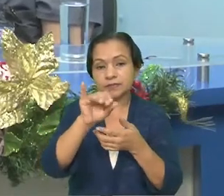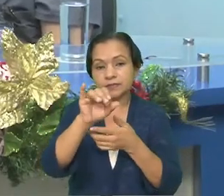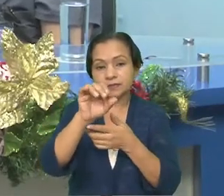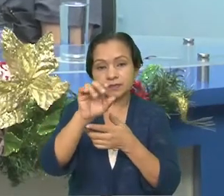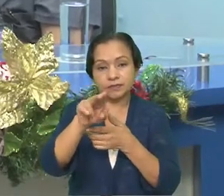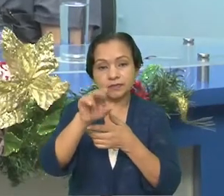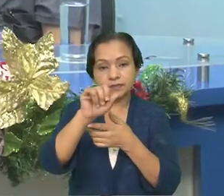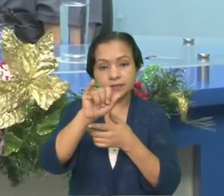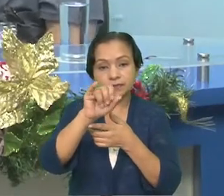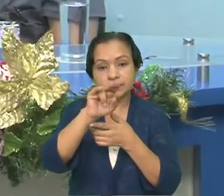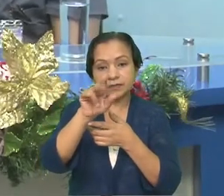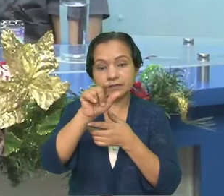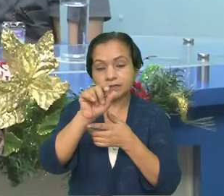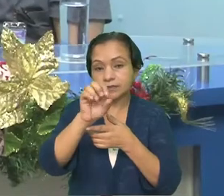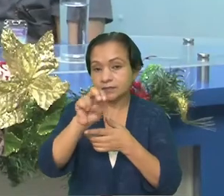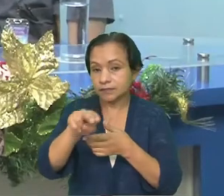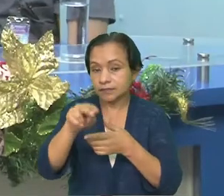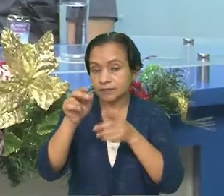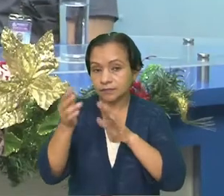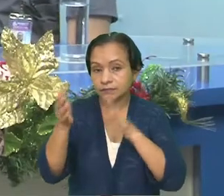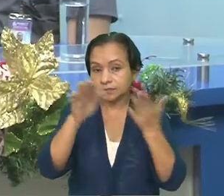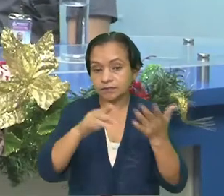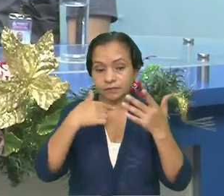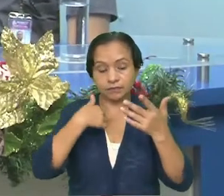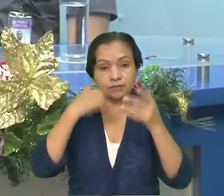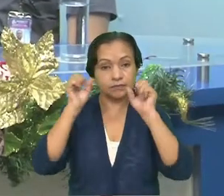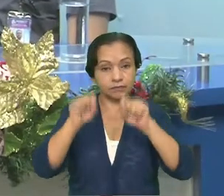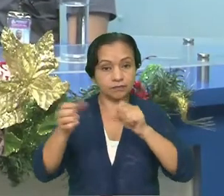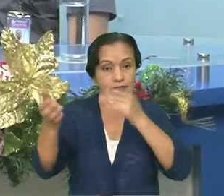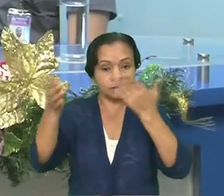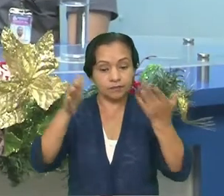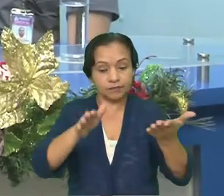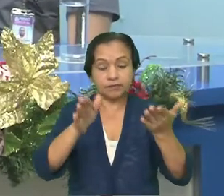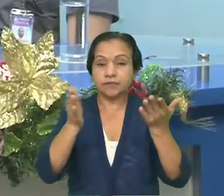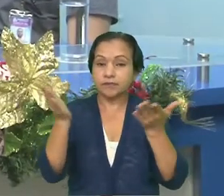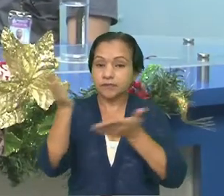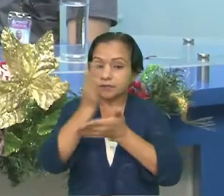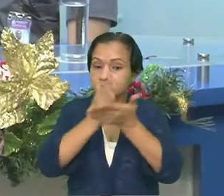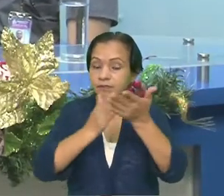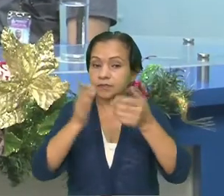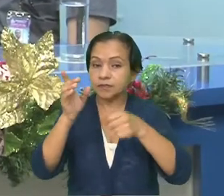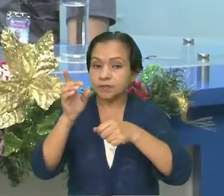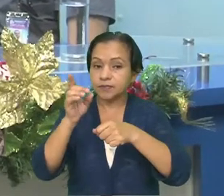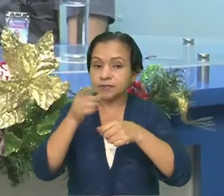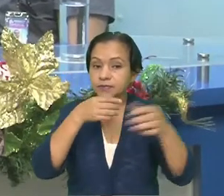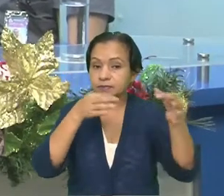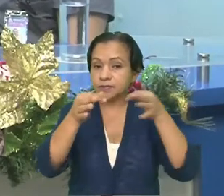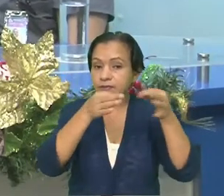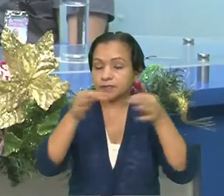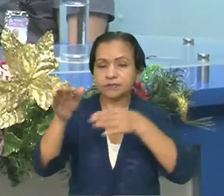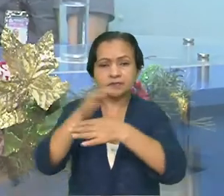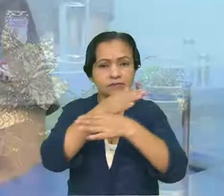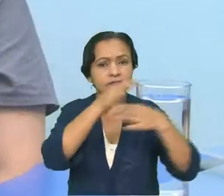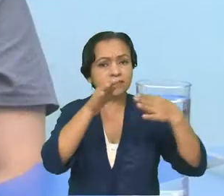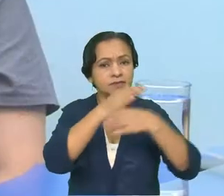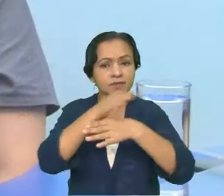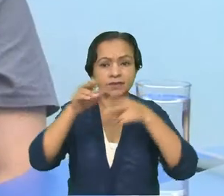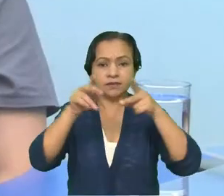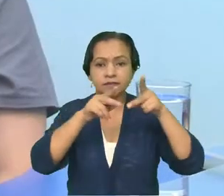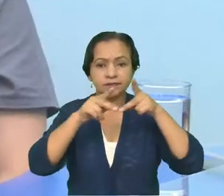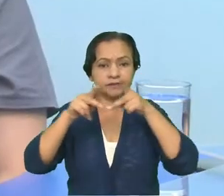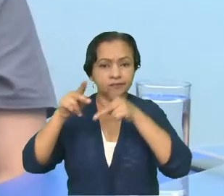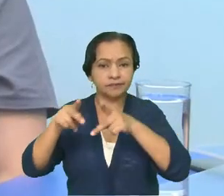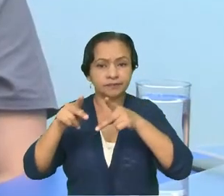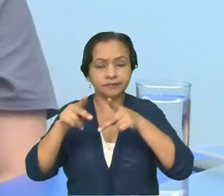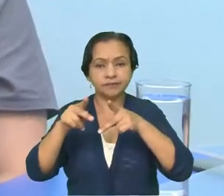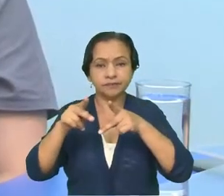desmielinización, ¿quiere decir que puedo morir o no? La manifestación clínica en base a la severidad es muy diversa. El paciente puede